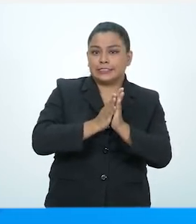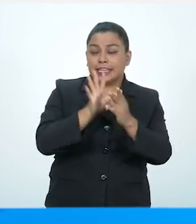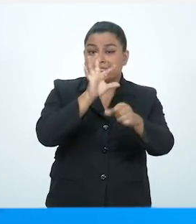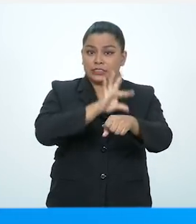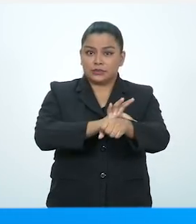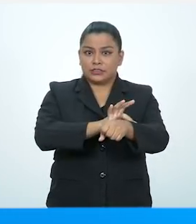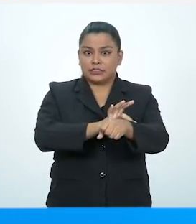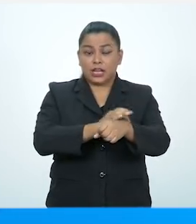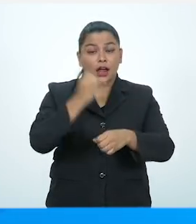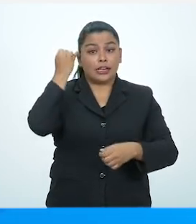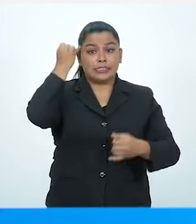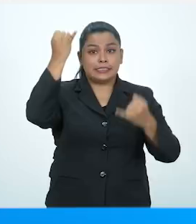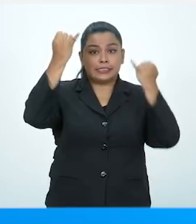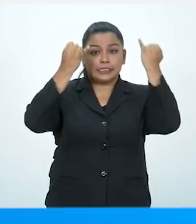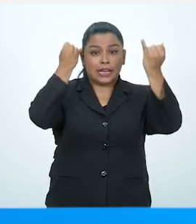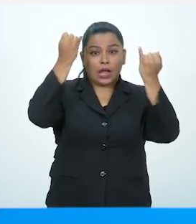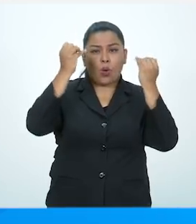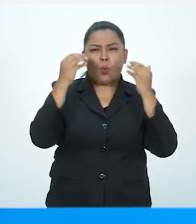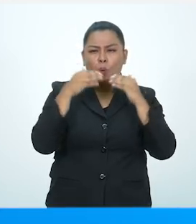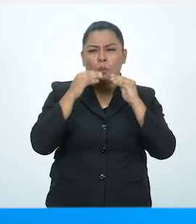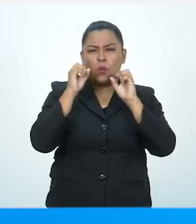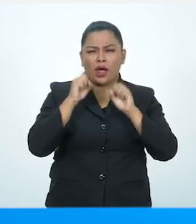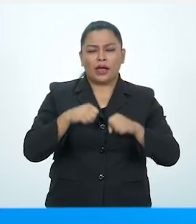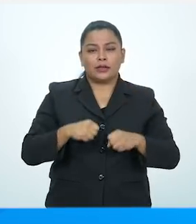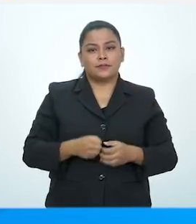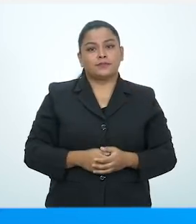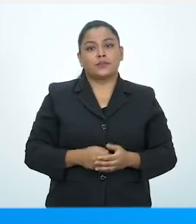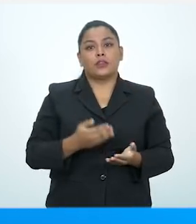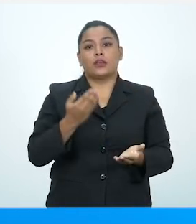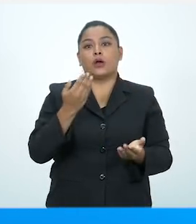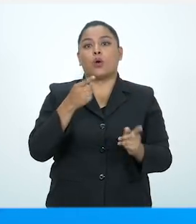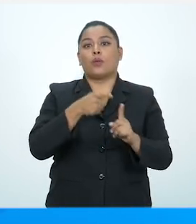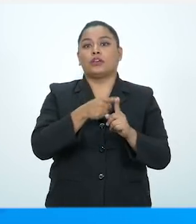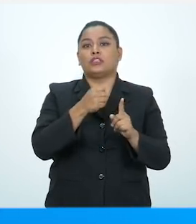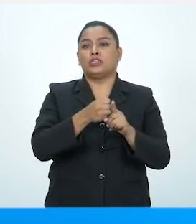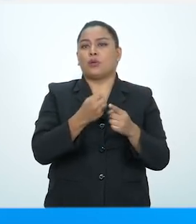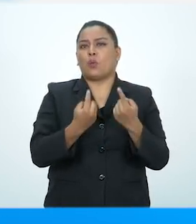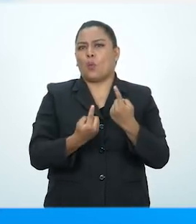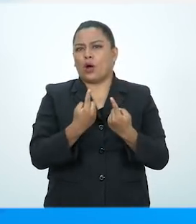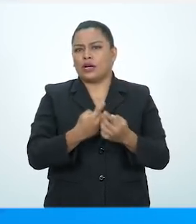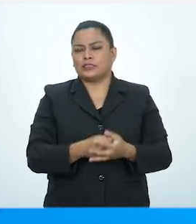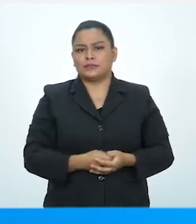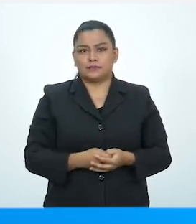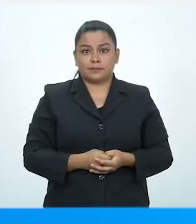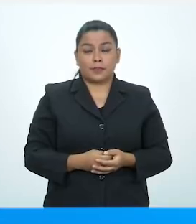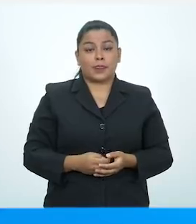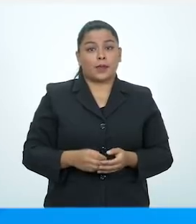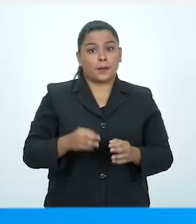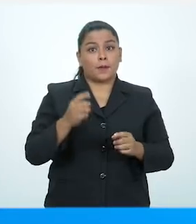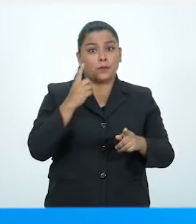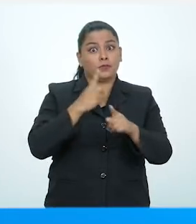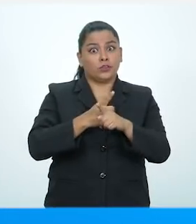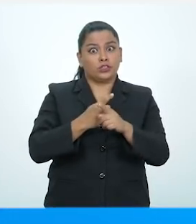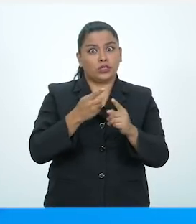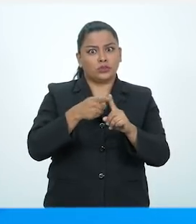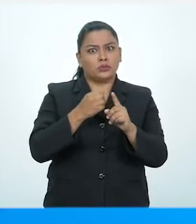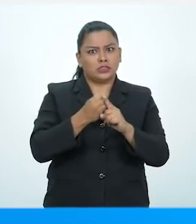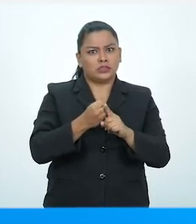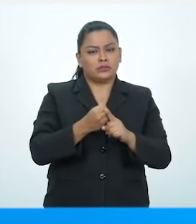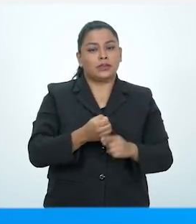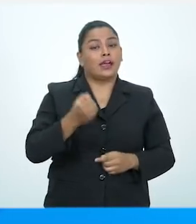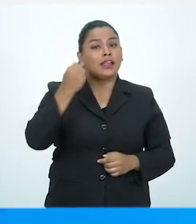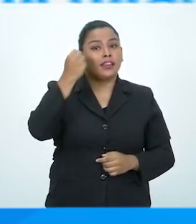intereses, experiencias e ideas, entre otros, con un propósito determinado. Comprensión